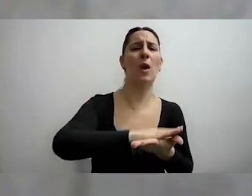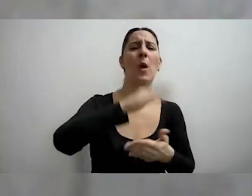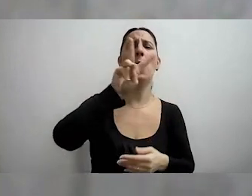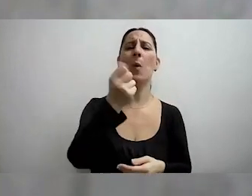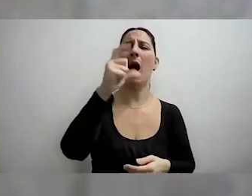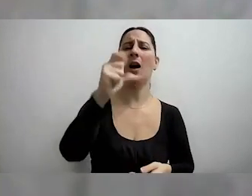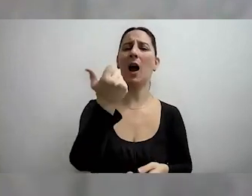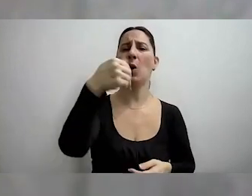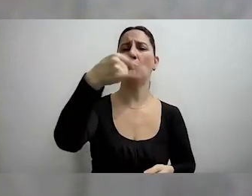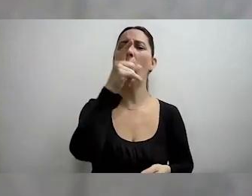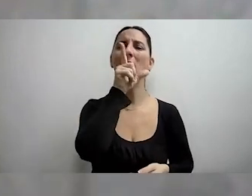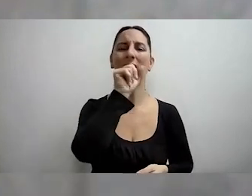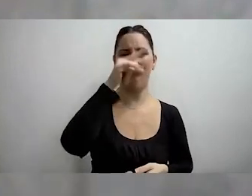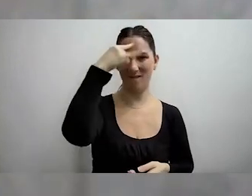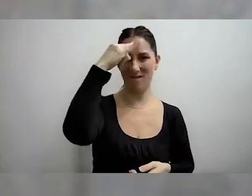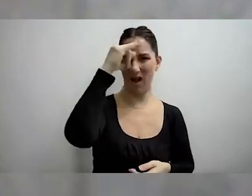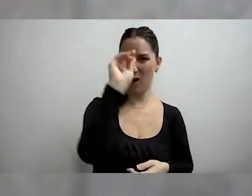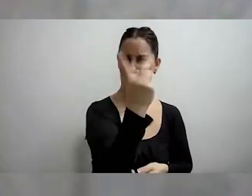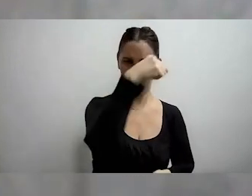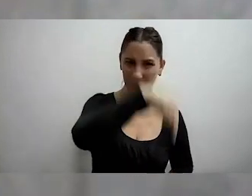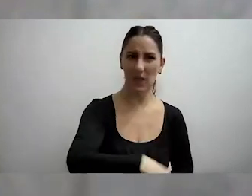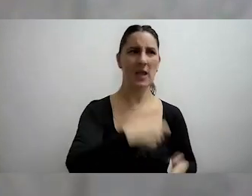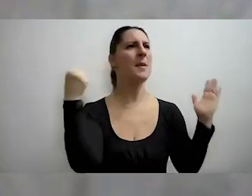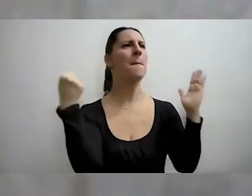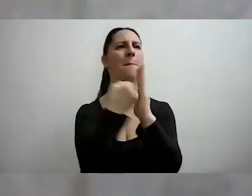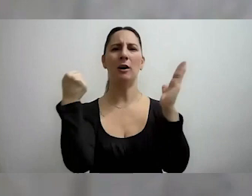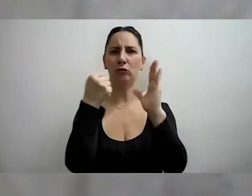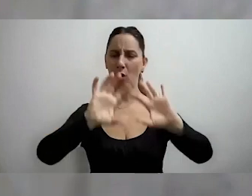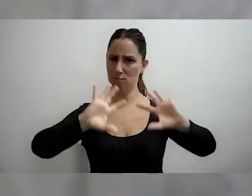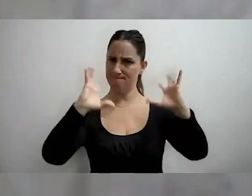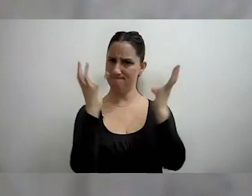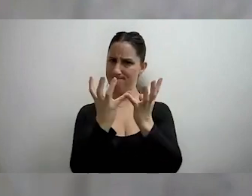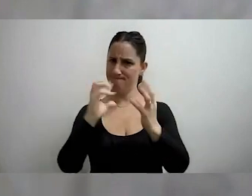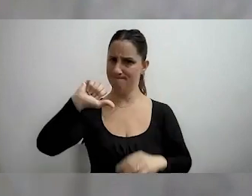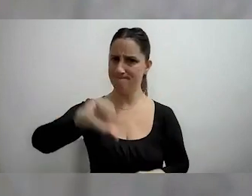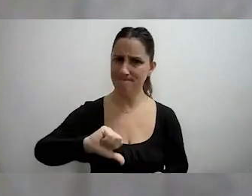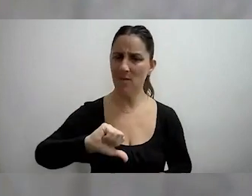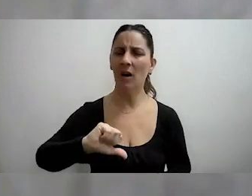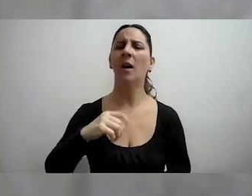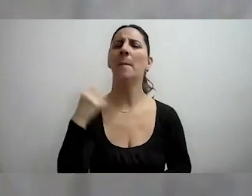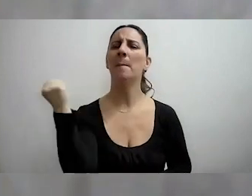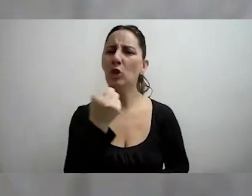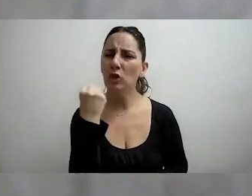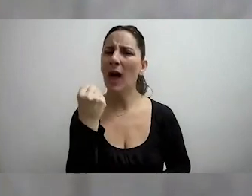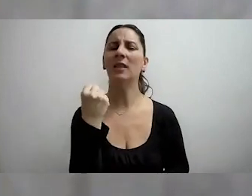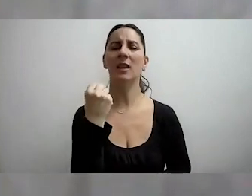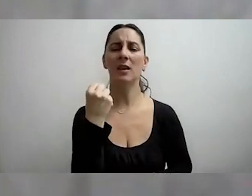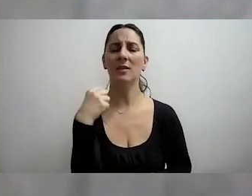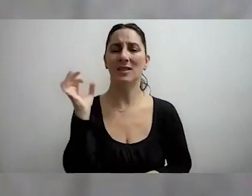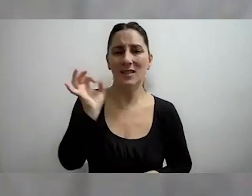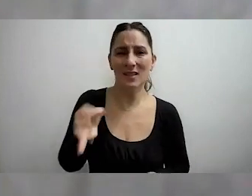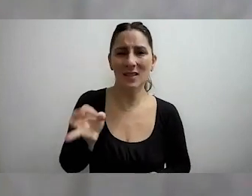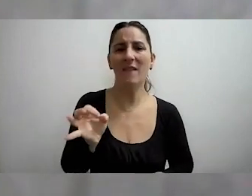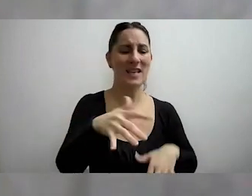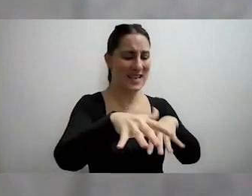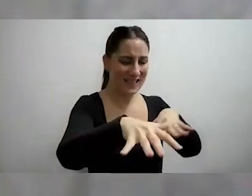hablando de impactos ambientales, y lo que hay que tener en cuenta es qué impacto ambiental tienen todas estas situaciones